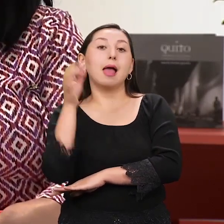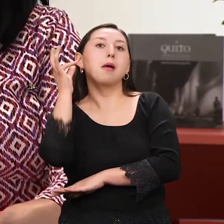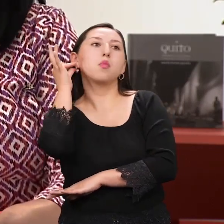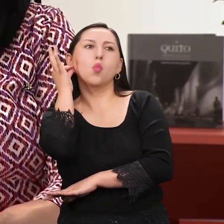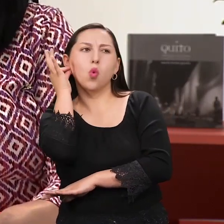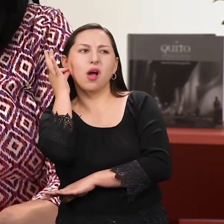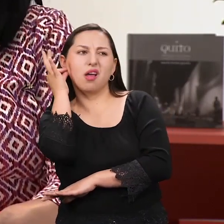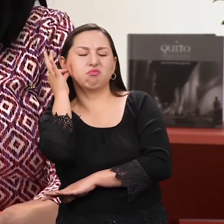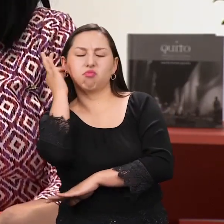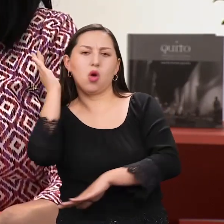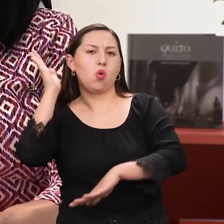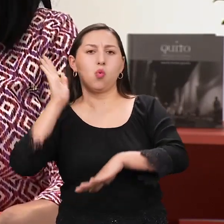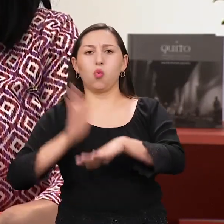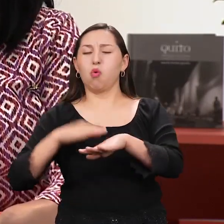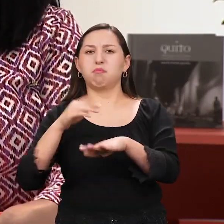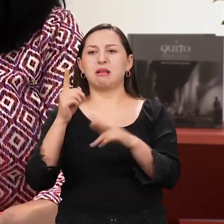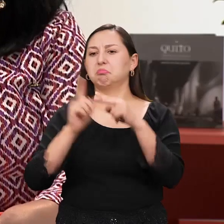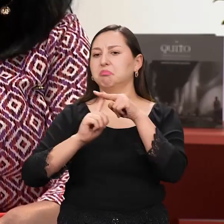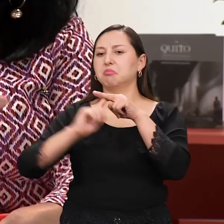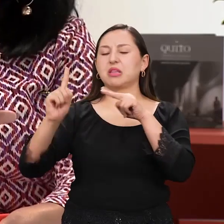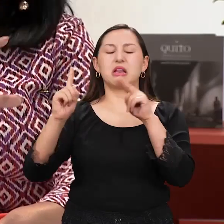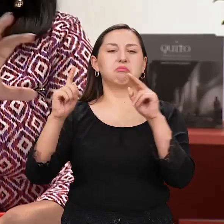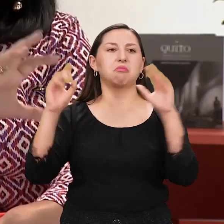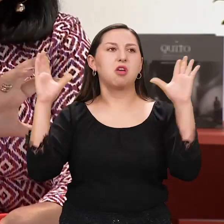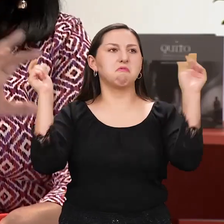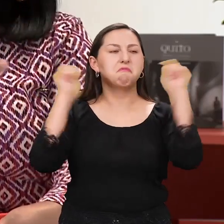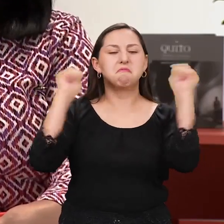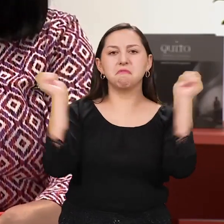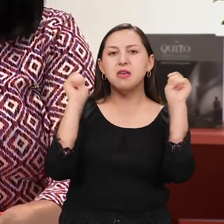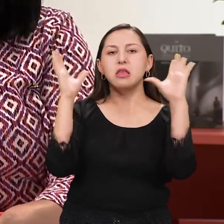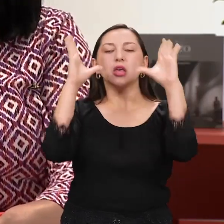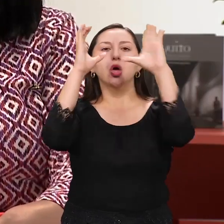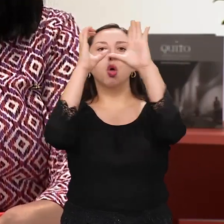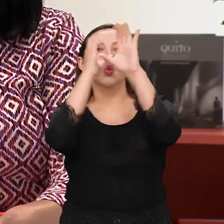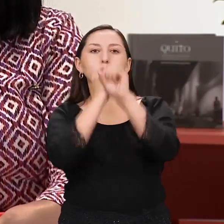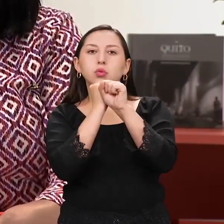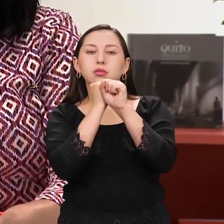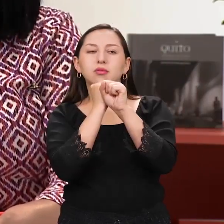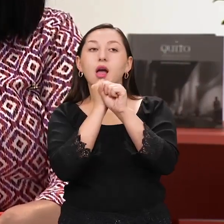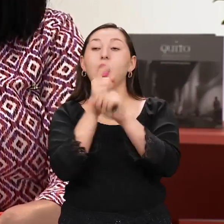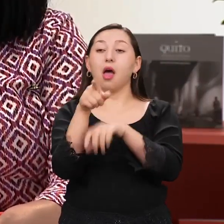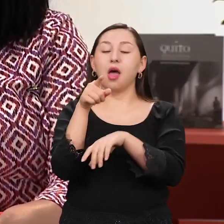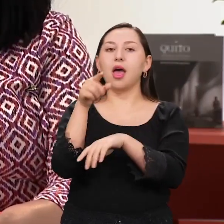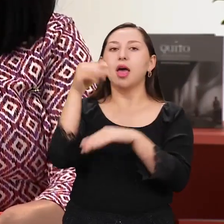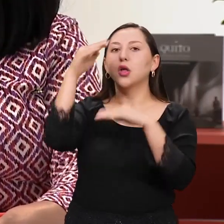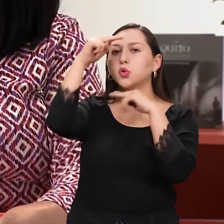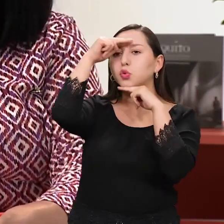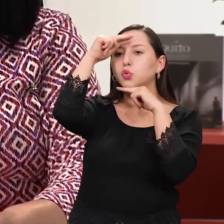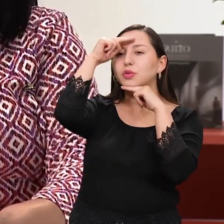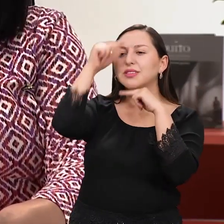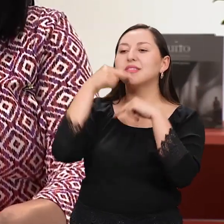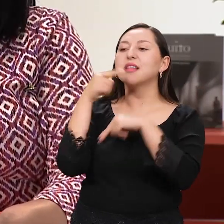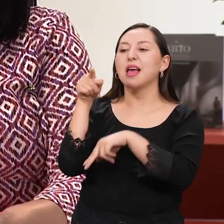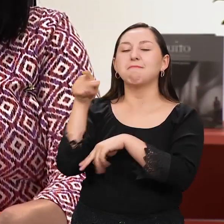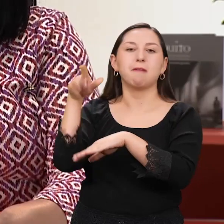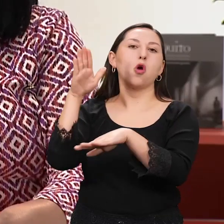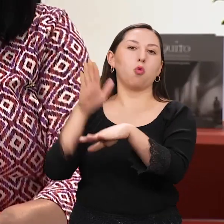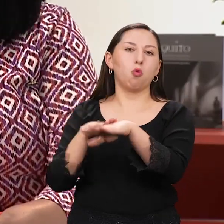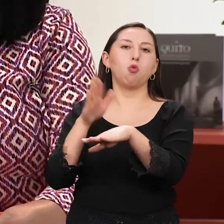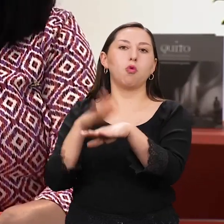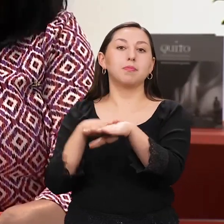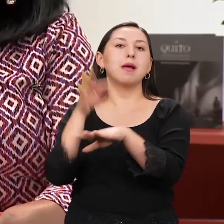hijo, es que salía a altas horas de la noche. Entonces los medios empiezan a crear esta visión de la buena víctima y la mala